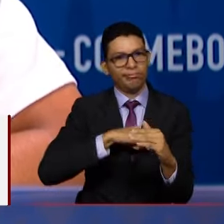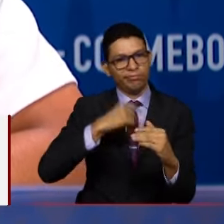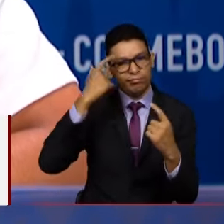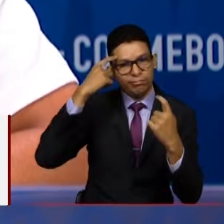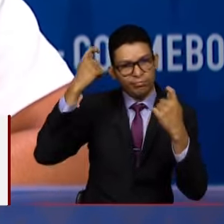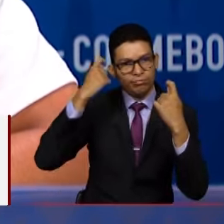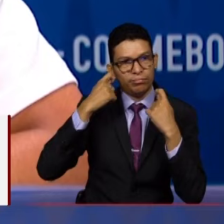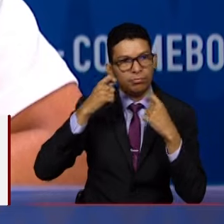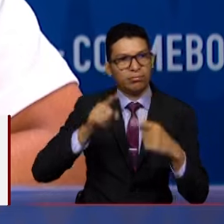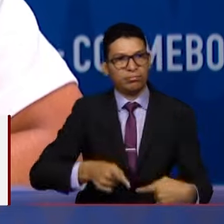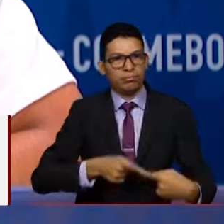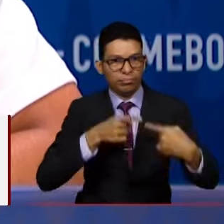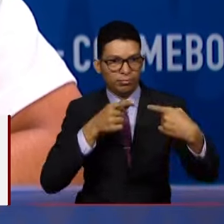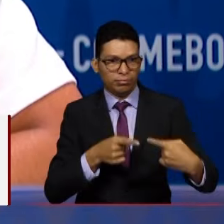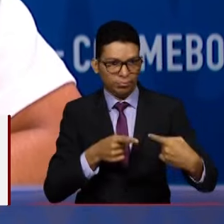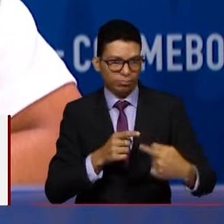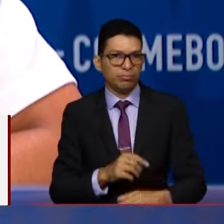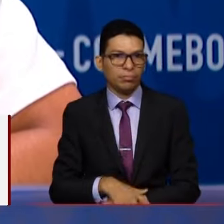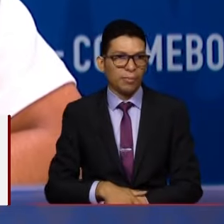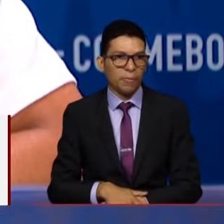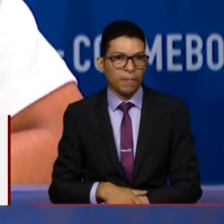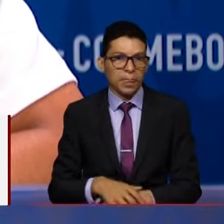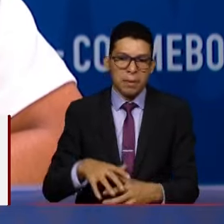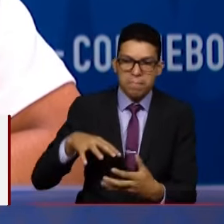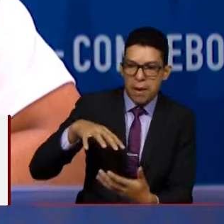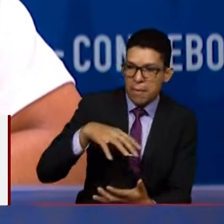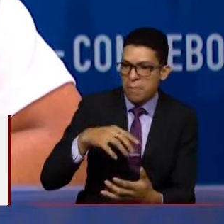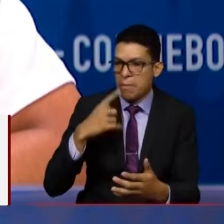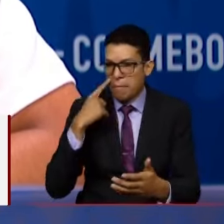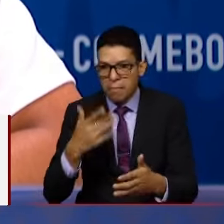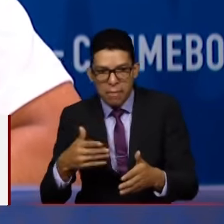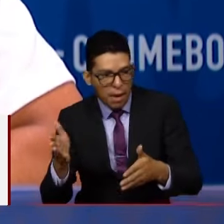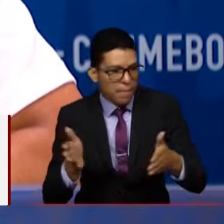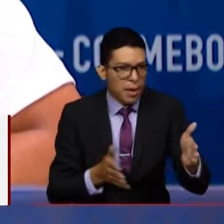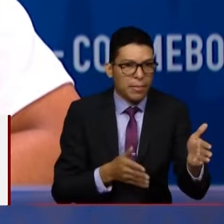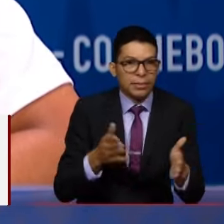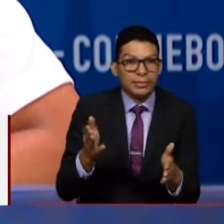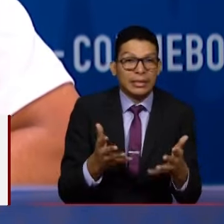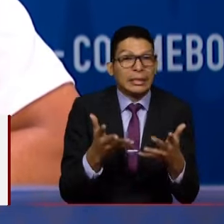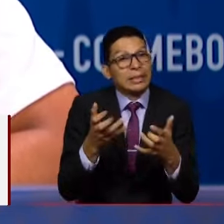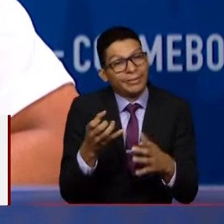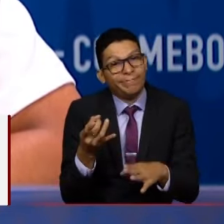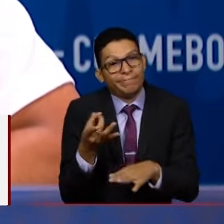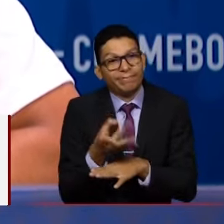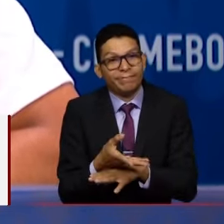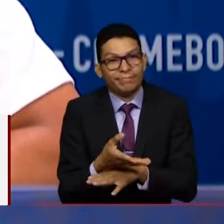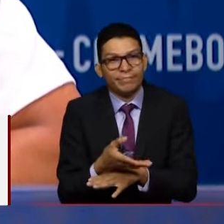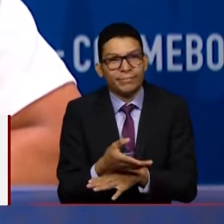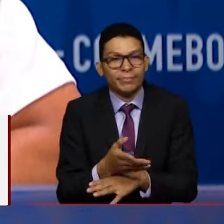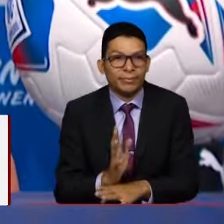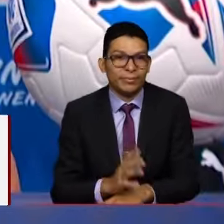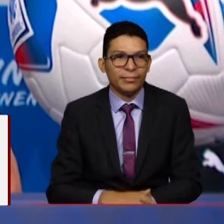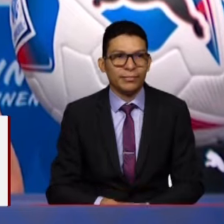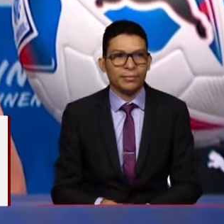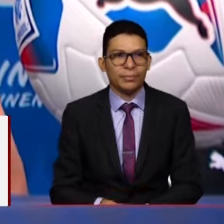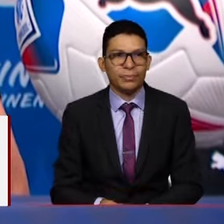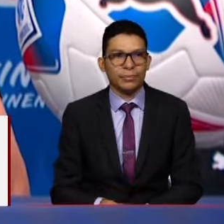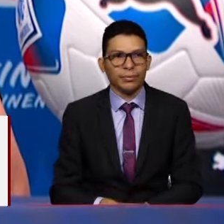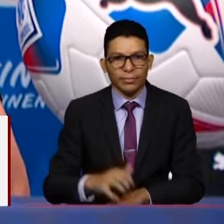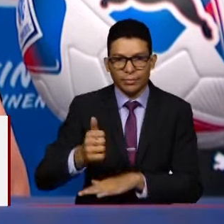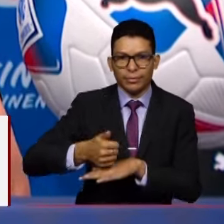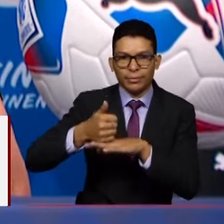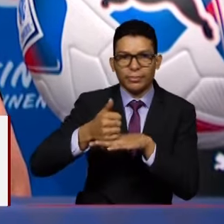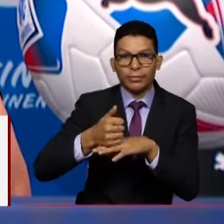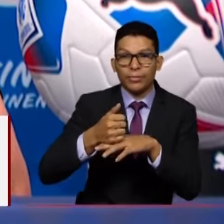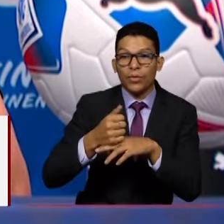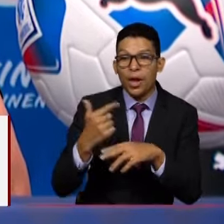a la hora de enfrentar un partido. Es pelota tras pelota y el que saque la ventaja ahí, creo que va a tener a favor el juego. Técnico, las